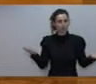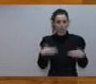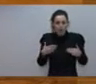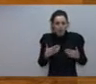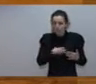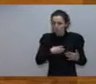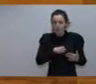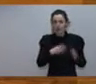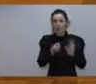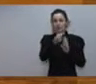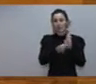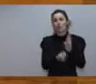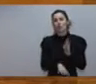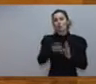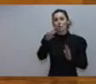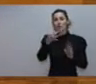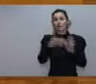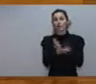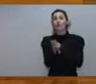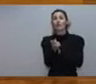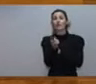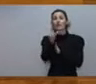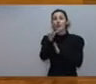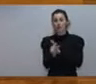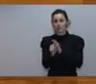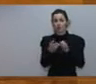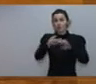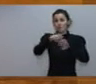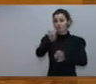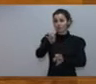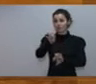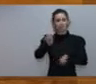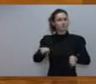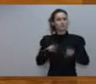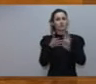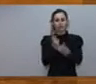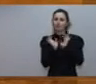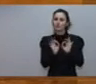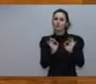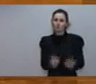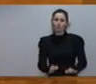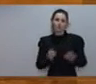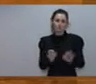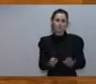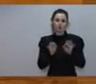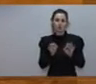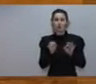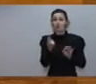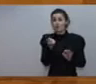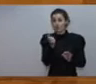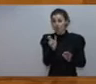único criterio de contratación es el económico. La deslocalización es la tónica habitual y el